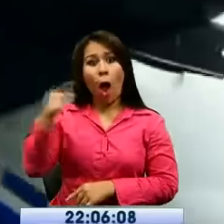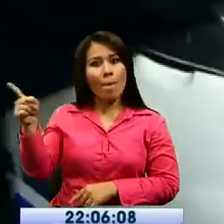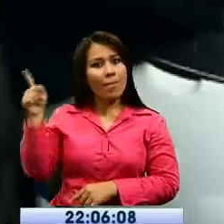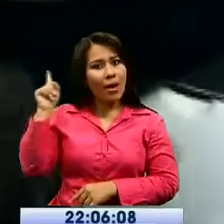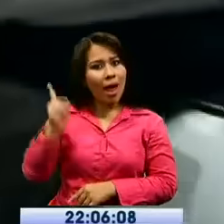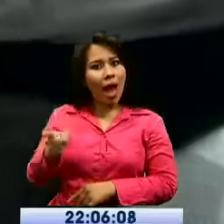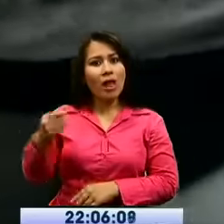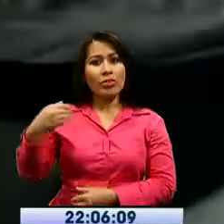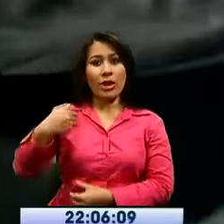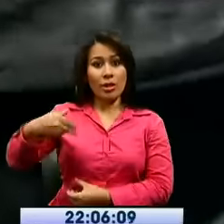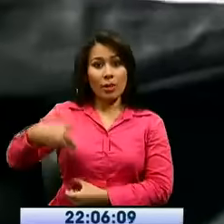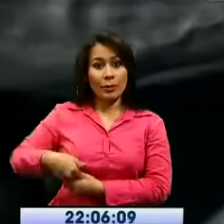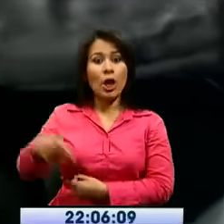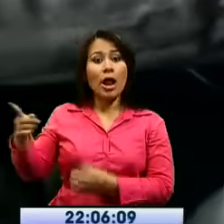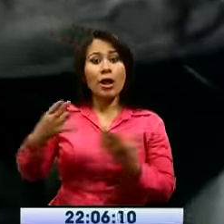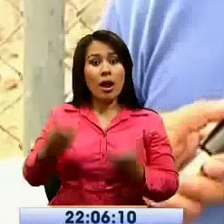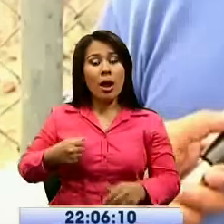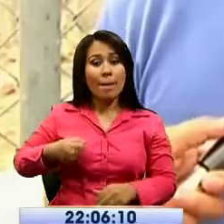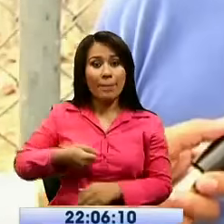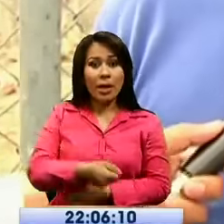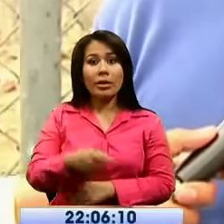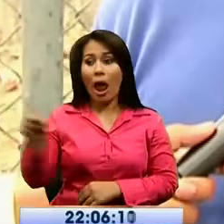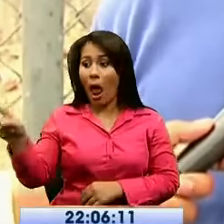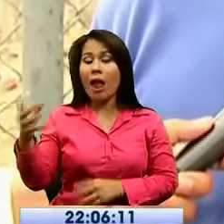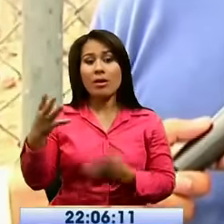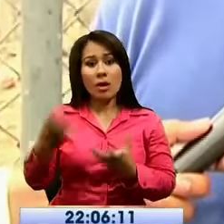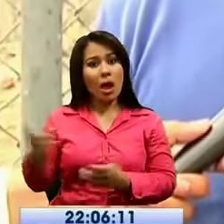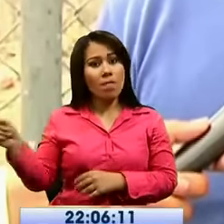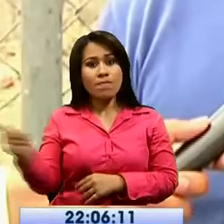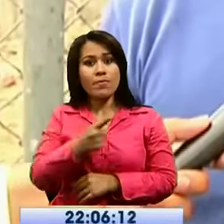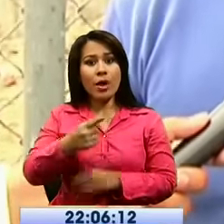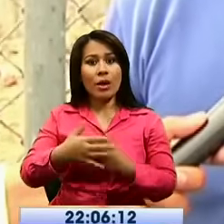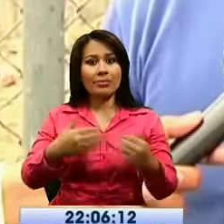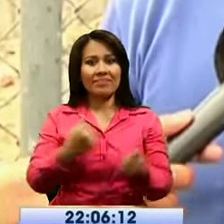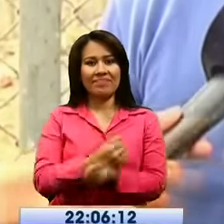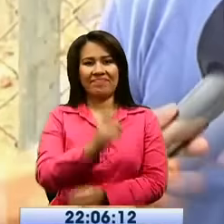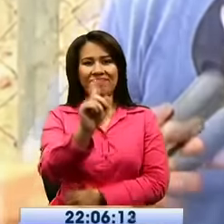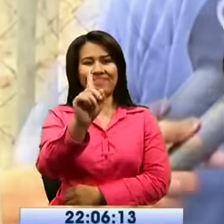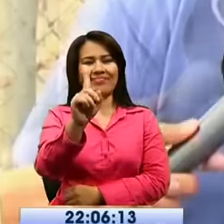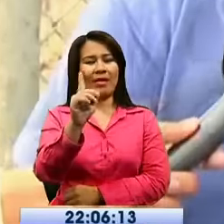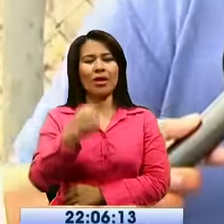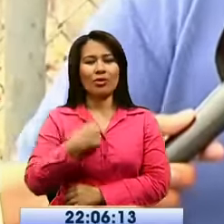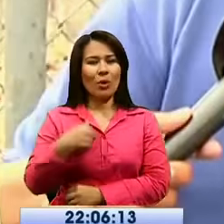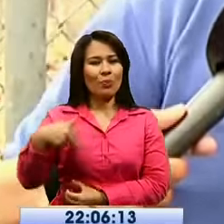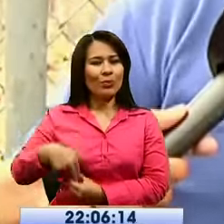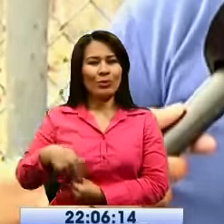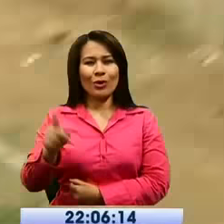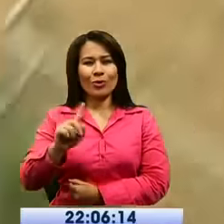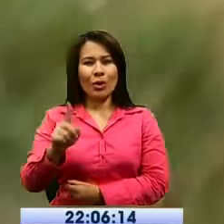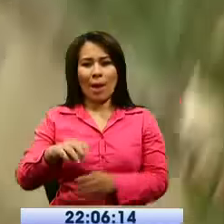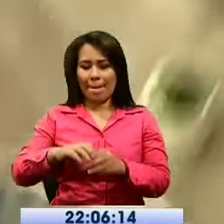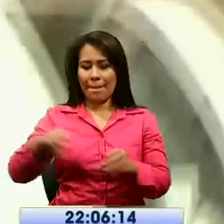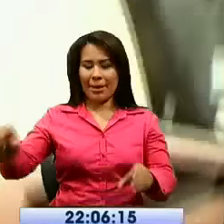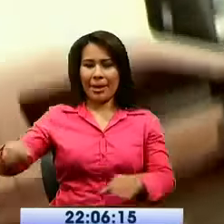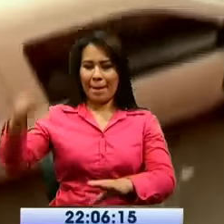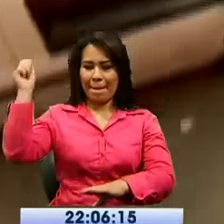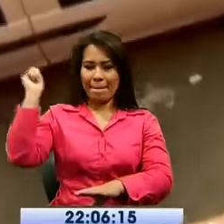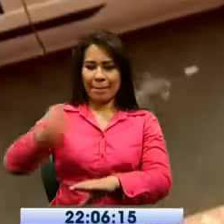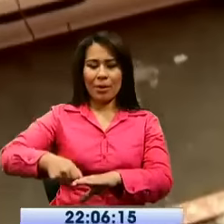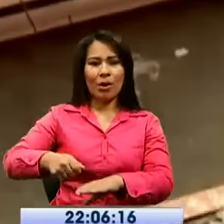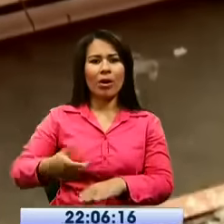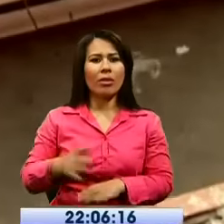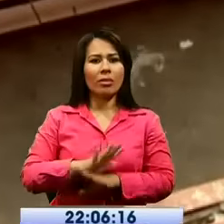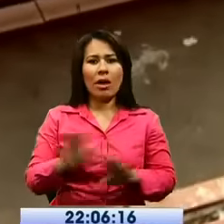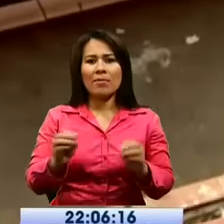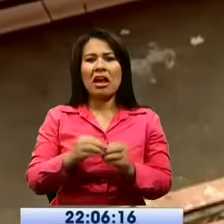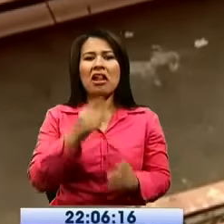tenencia ilegal de arma e intento asesinato. Señor, ya le digo que tiene 2 retumbadores el auto. Es un estruendo que hace. Eso es lo